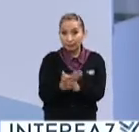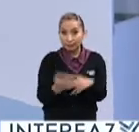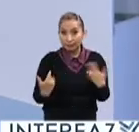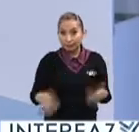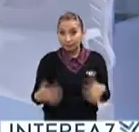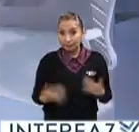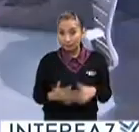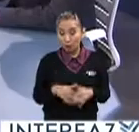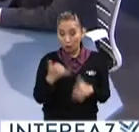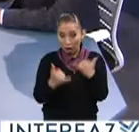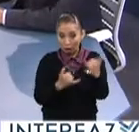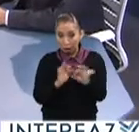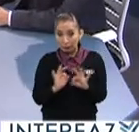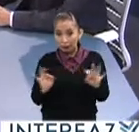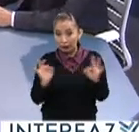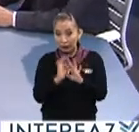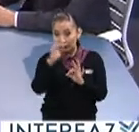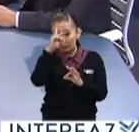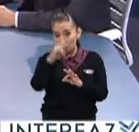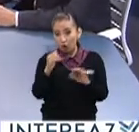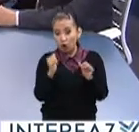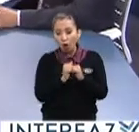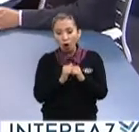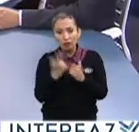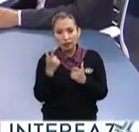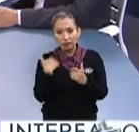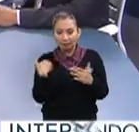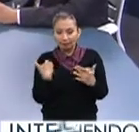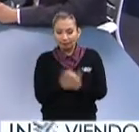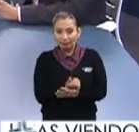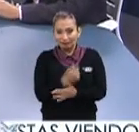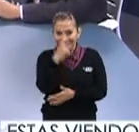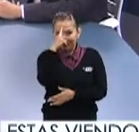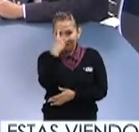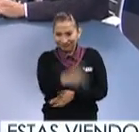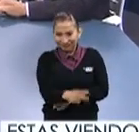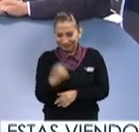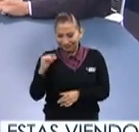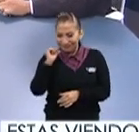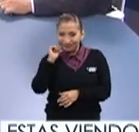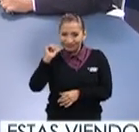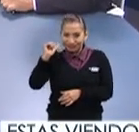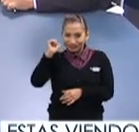Sí, juegos muy importantes. Obviamente con este gran triunfo de México,